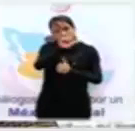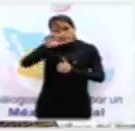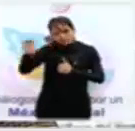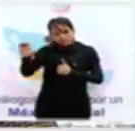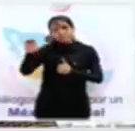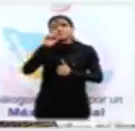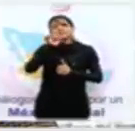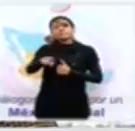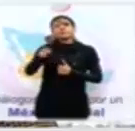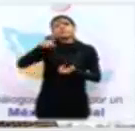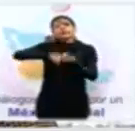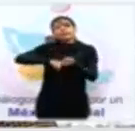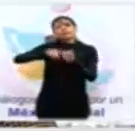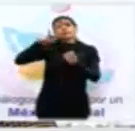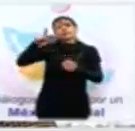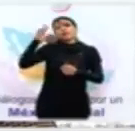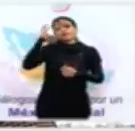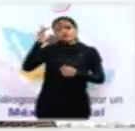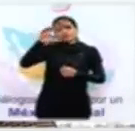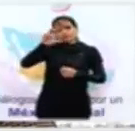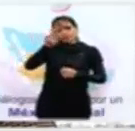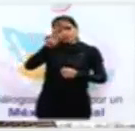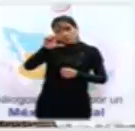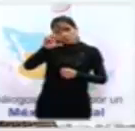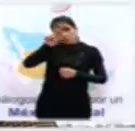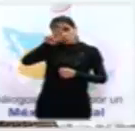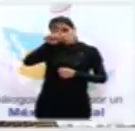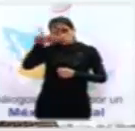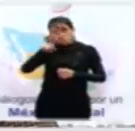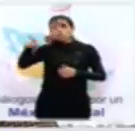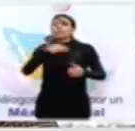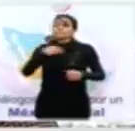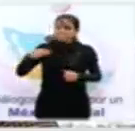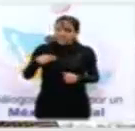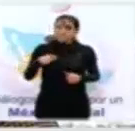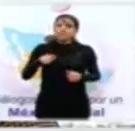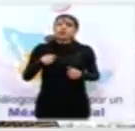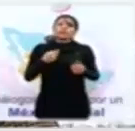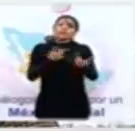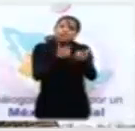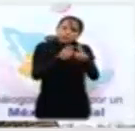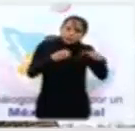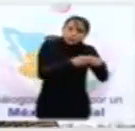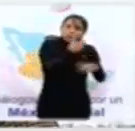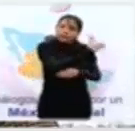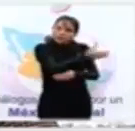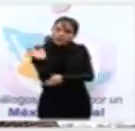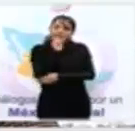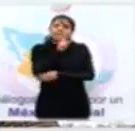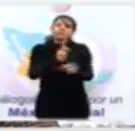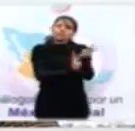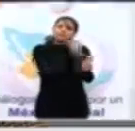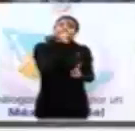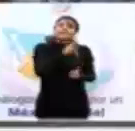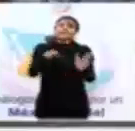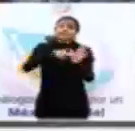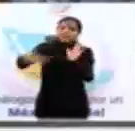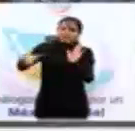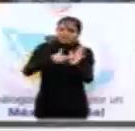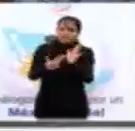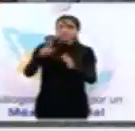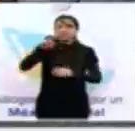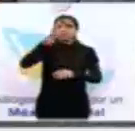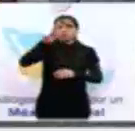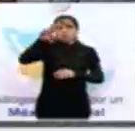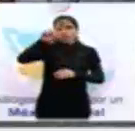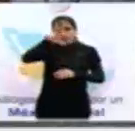México, Fundar Asociación Civil, ANEC y Universidad de California, Santa Cruz. Es miembro del Consejo Editorial de la Jornada del Campo, miembro del